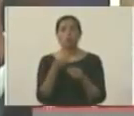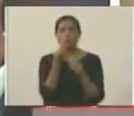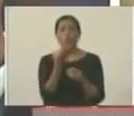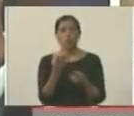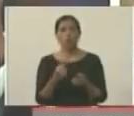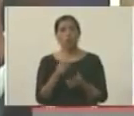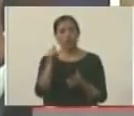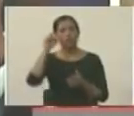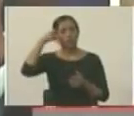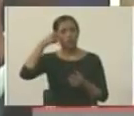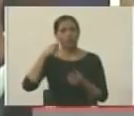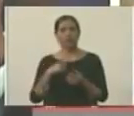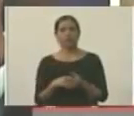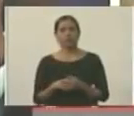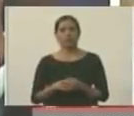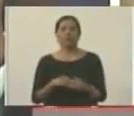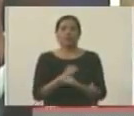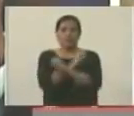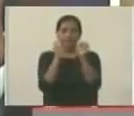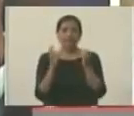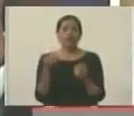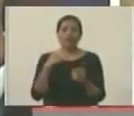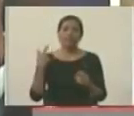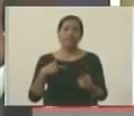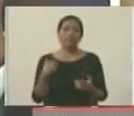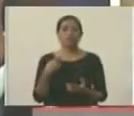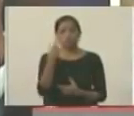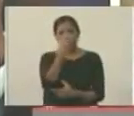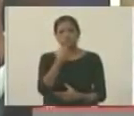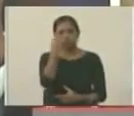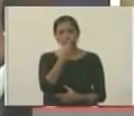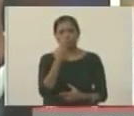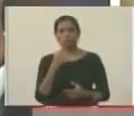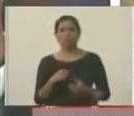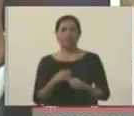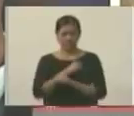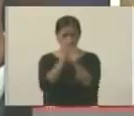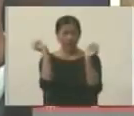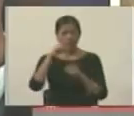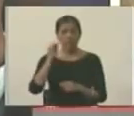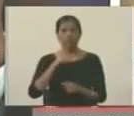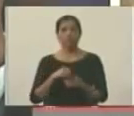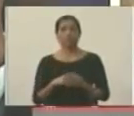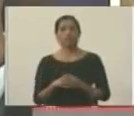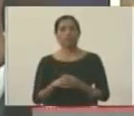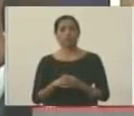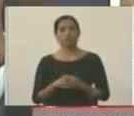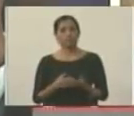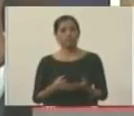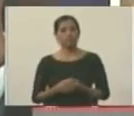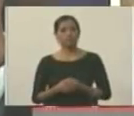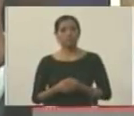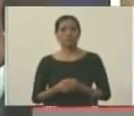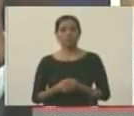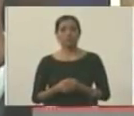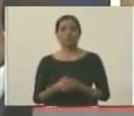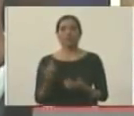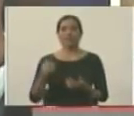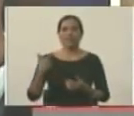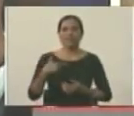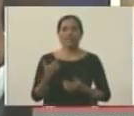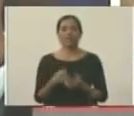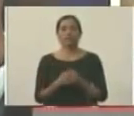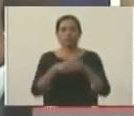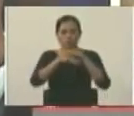recordaste. Claro que hay que tener su radio y su pila, claro que sí. Hay que tener su pipote